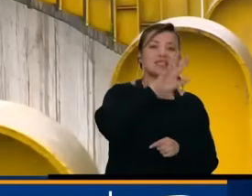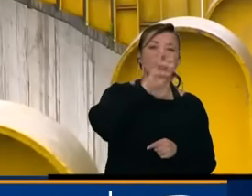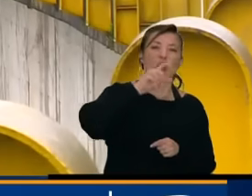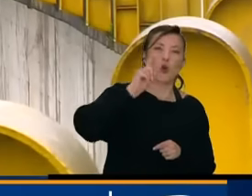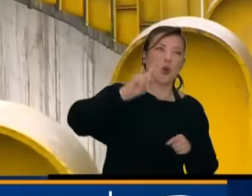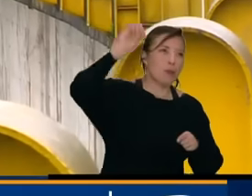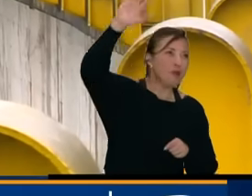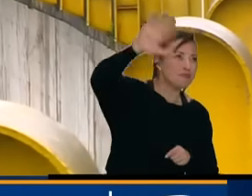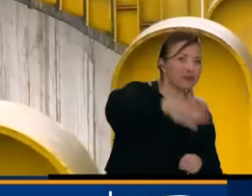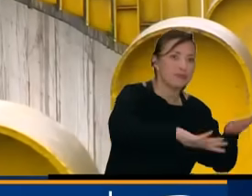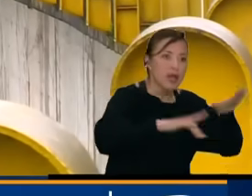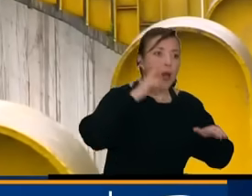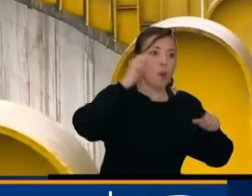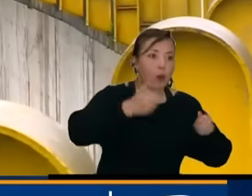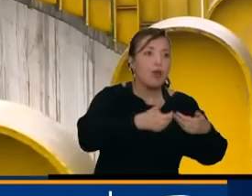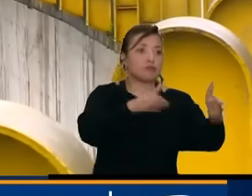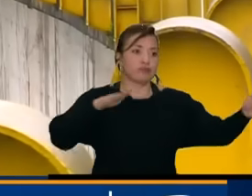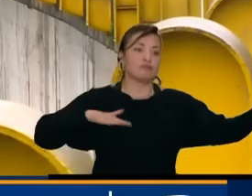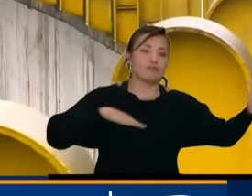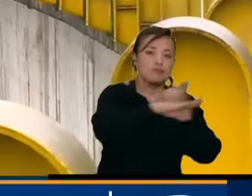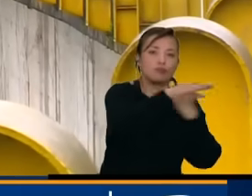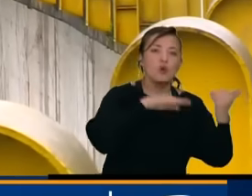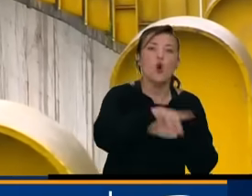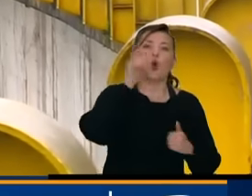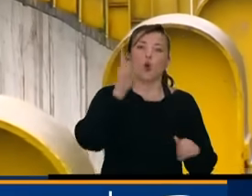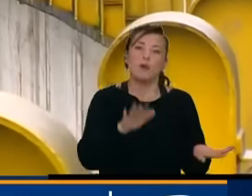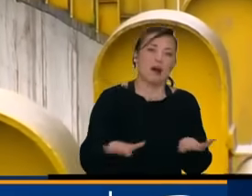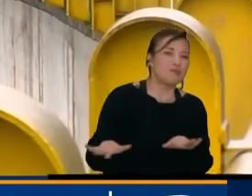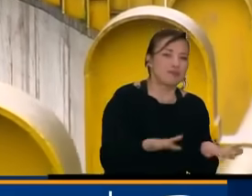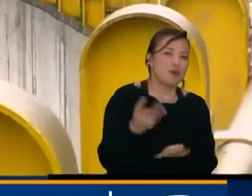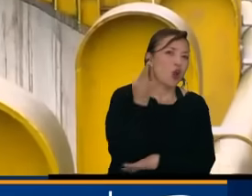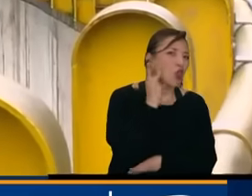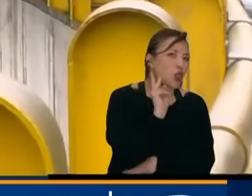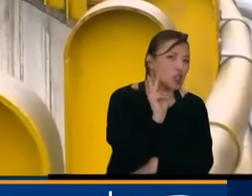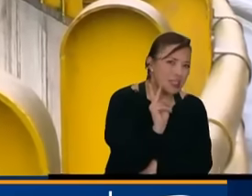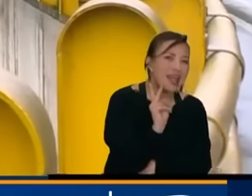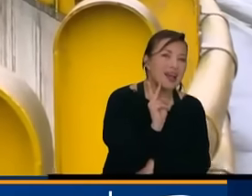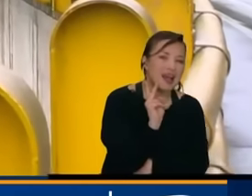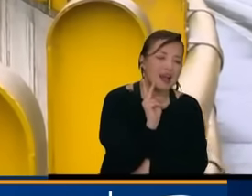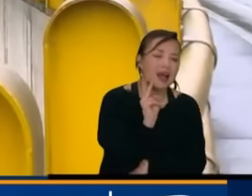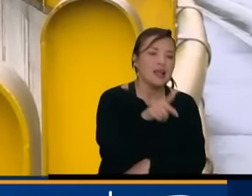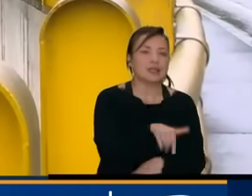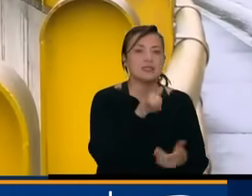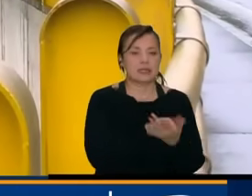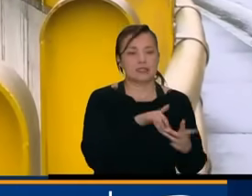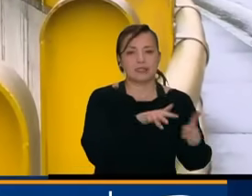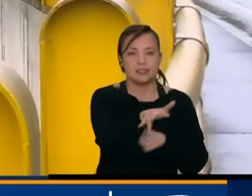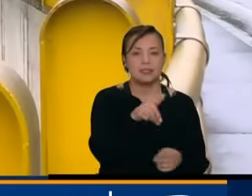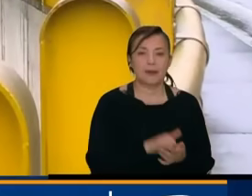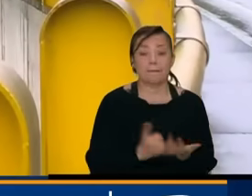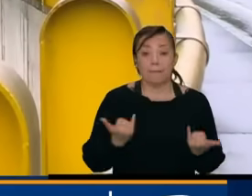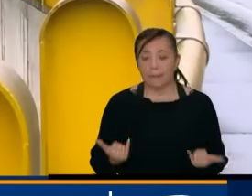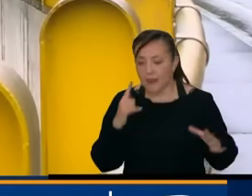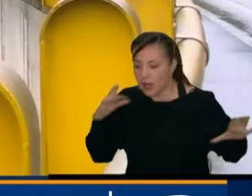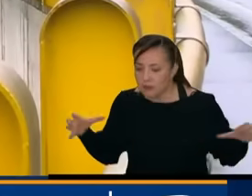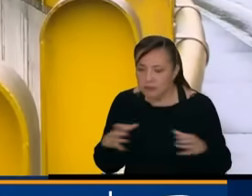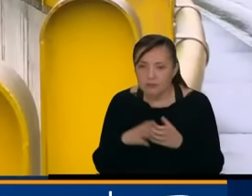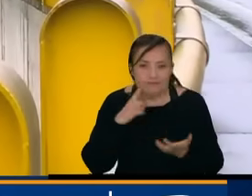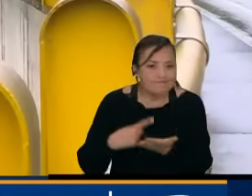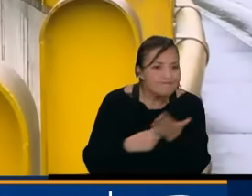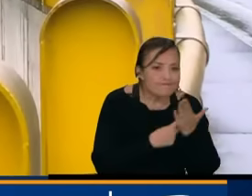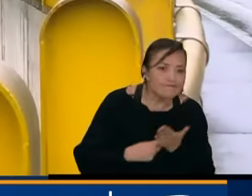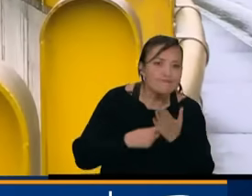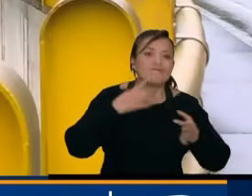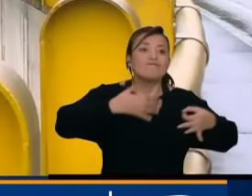de deslizamientos a consecuencia del sismo de hace dos días, se encuentra afectada. Esta condición debe ser verificada